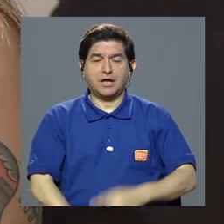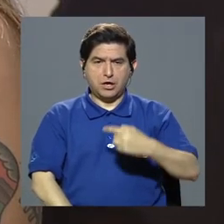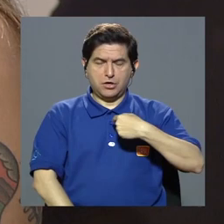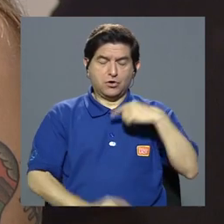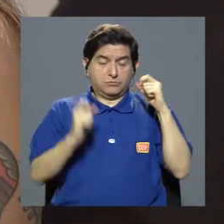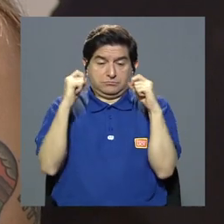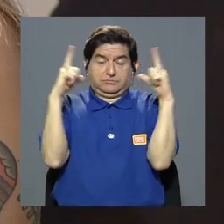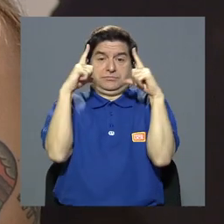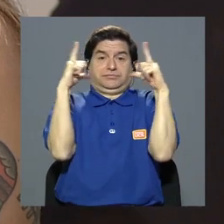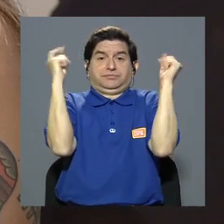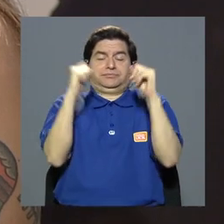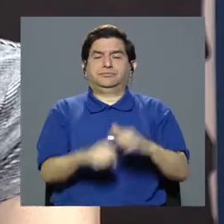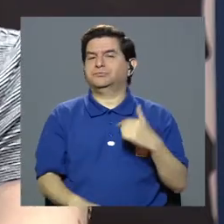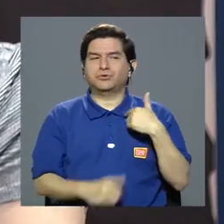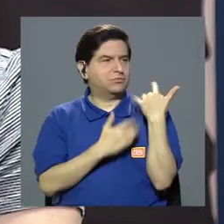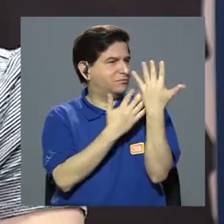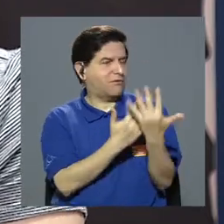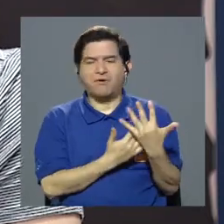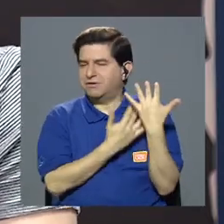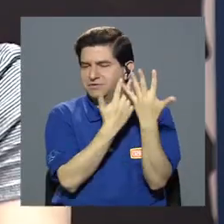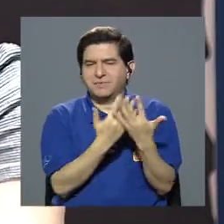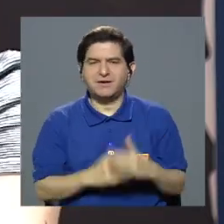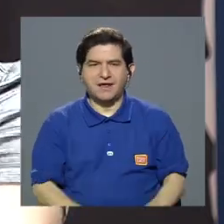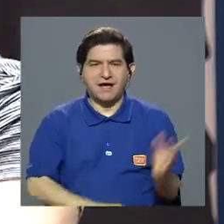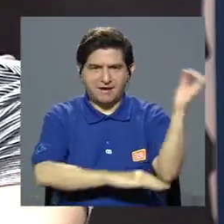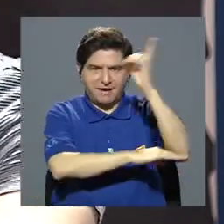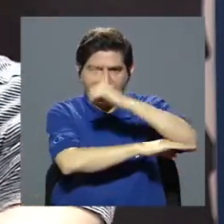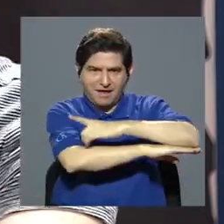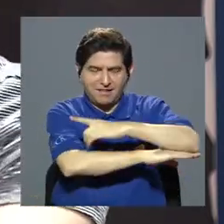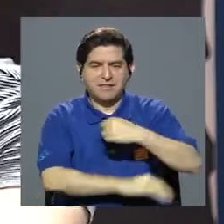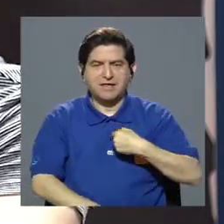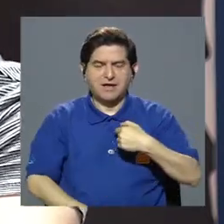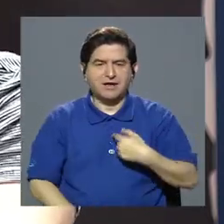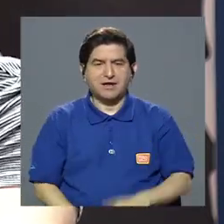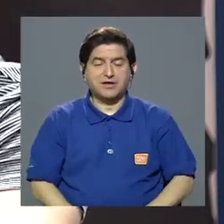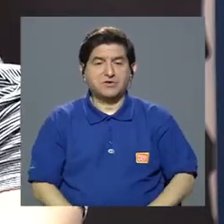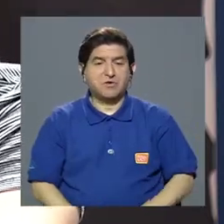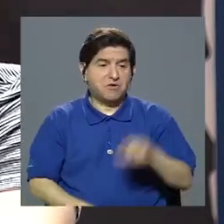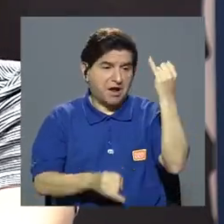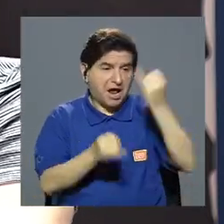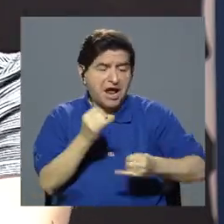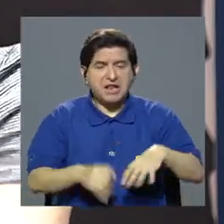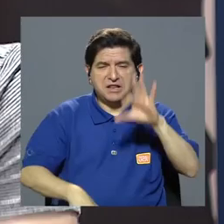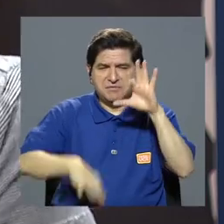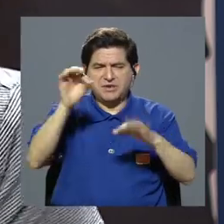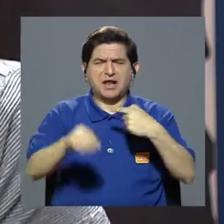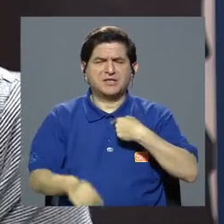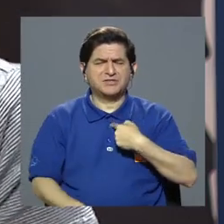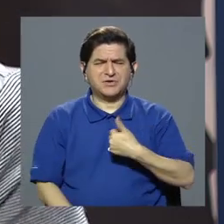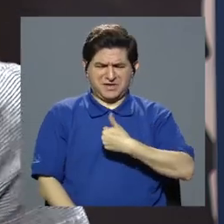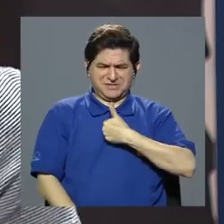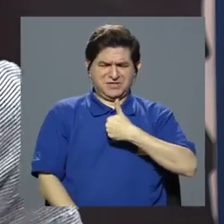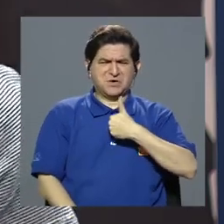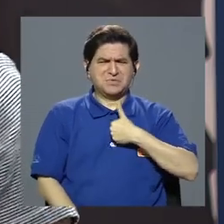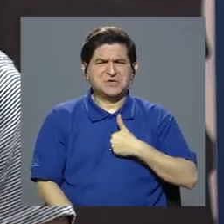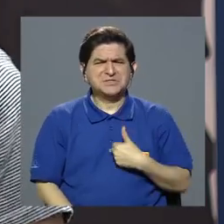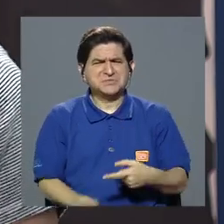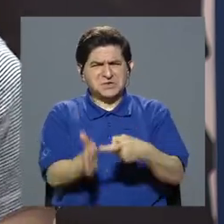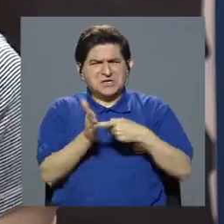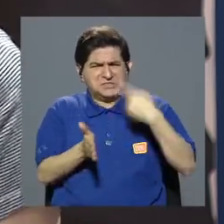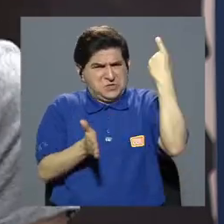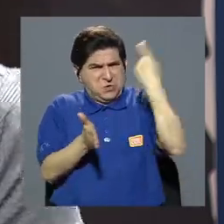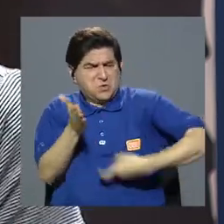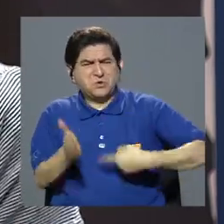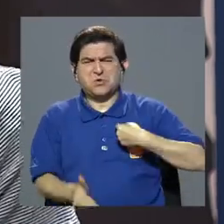y para mí fue una sorpresa o sea no me lo esperaba porque todo ese día que salir del casting yo soy como muy exigente conmigo misma